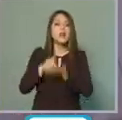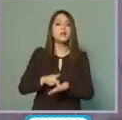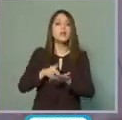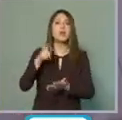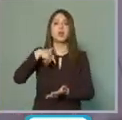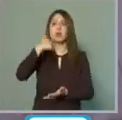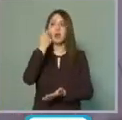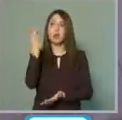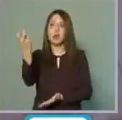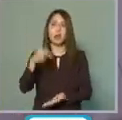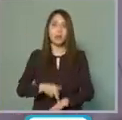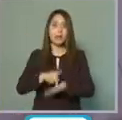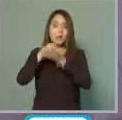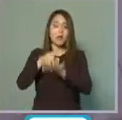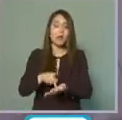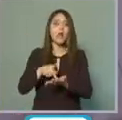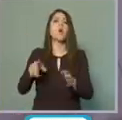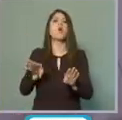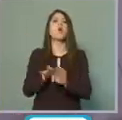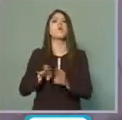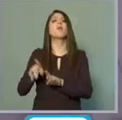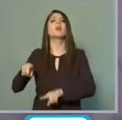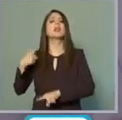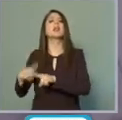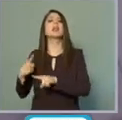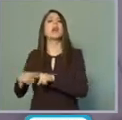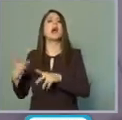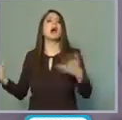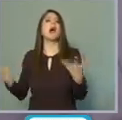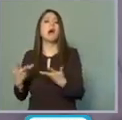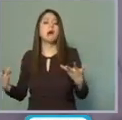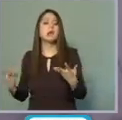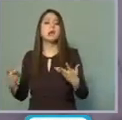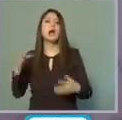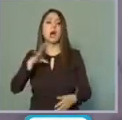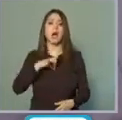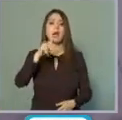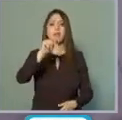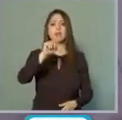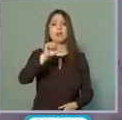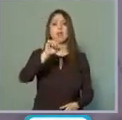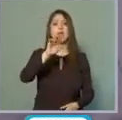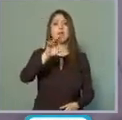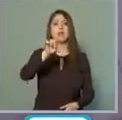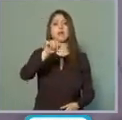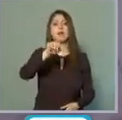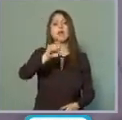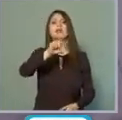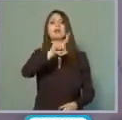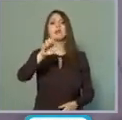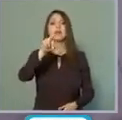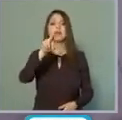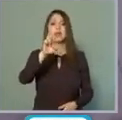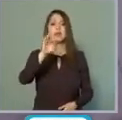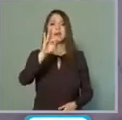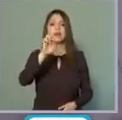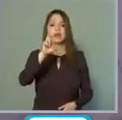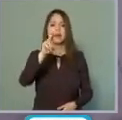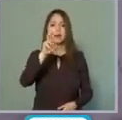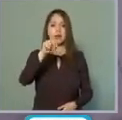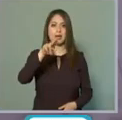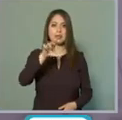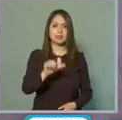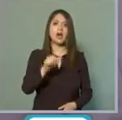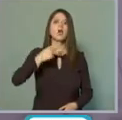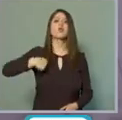ideal. Bueno, ¿quién lo determina? Primeramente, sí existen tablas de referencia, o sea, nosotros los especialistas en salud tenemos una manera